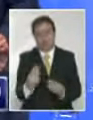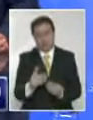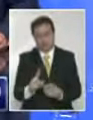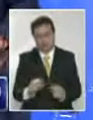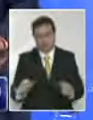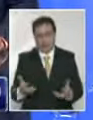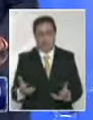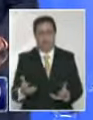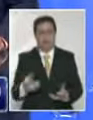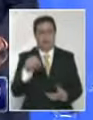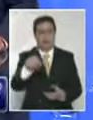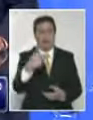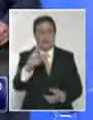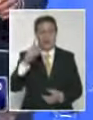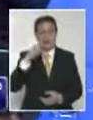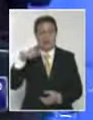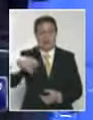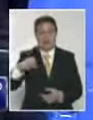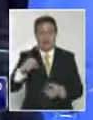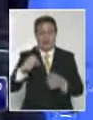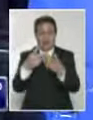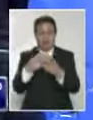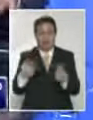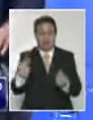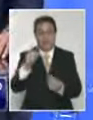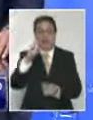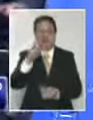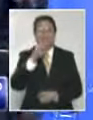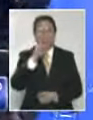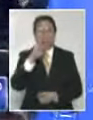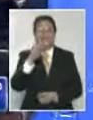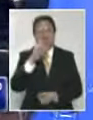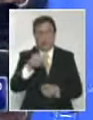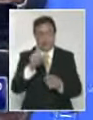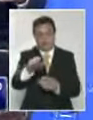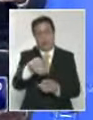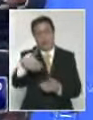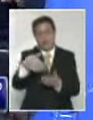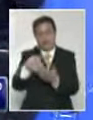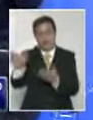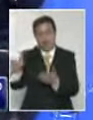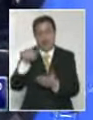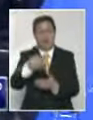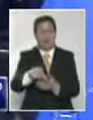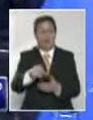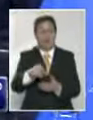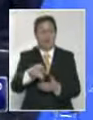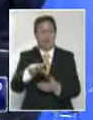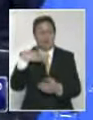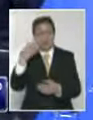De hecho, cuando disolvió la DINA y el Contreras se tuvo que ir, y se empezó a saber las cosas, y que creó la CNI con el